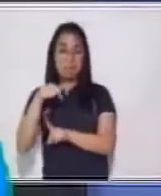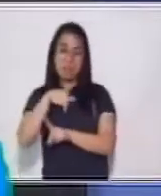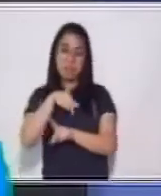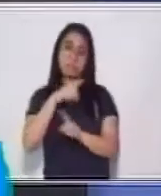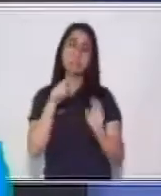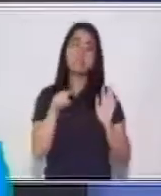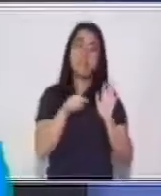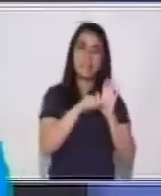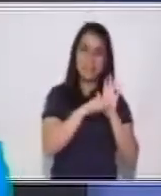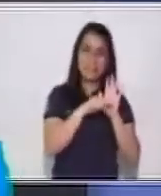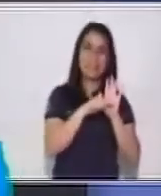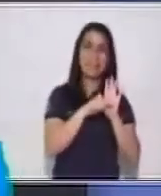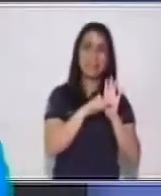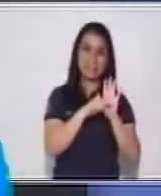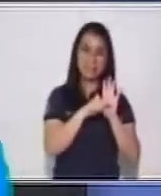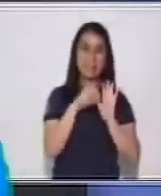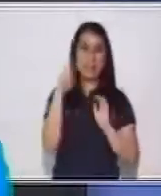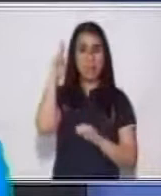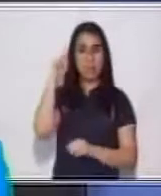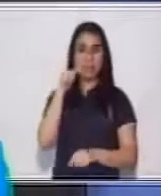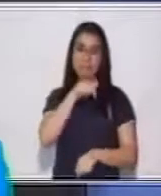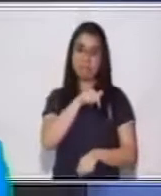28.86.